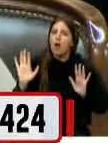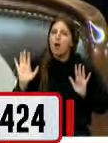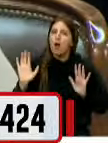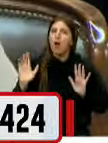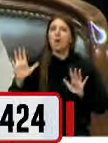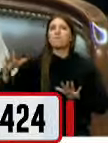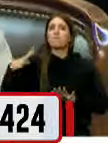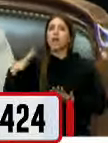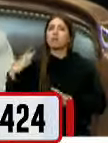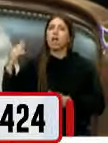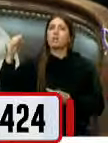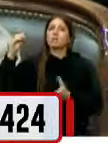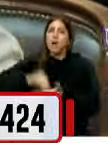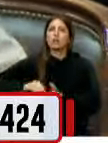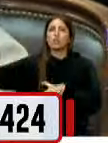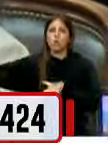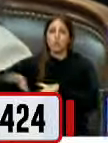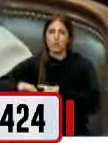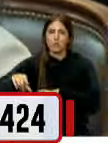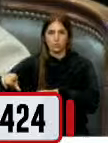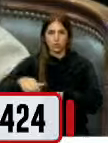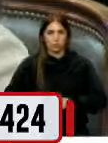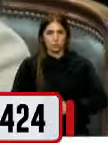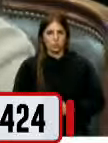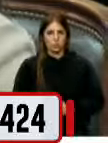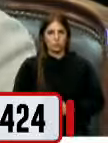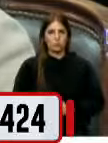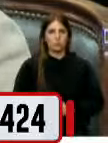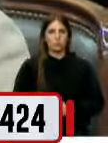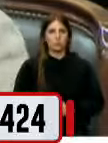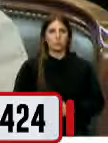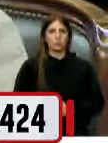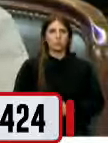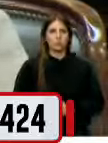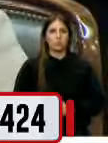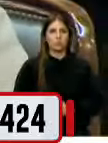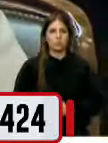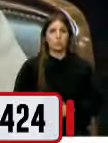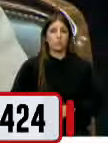Cuando vengan los desocupados. De Asindar, de los metalúrgicos.